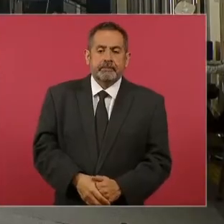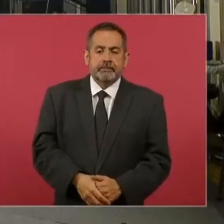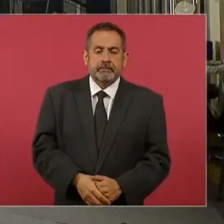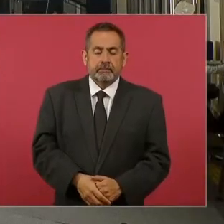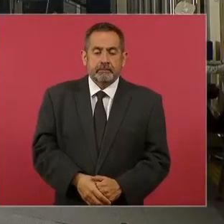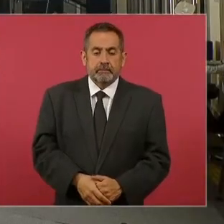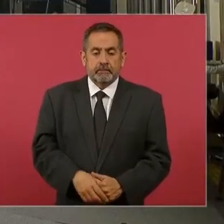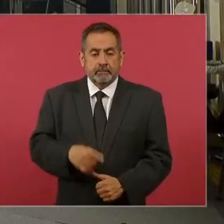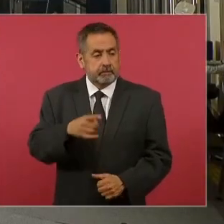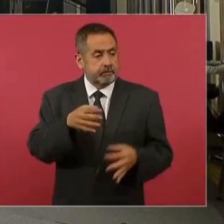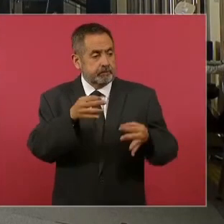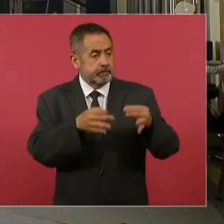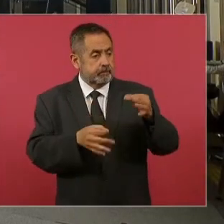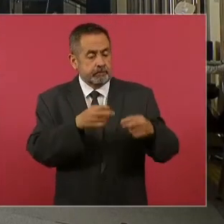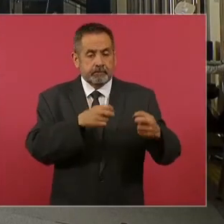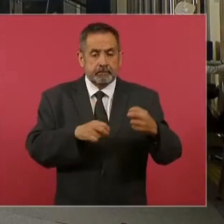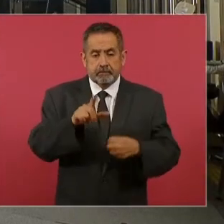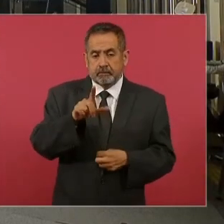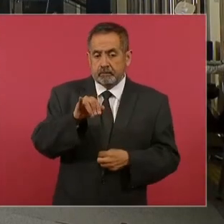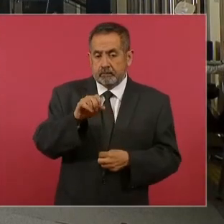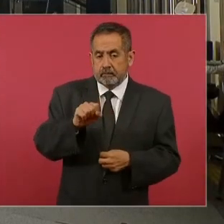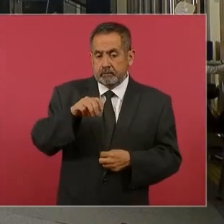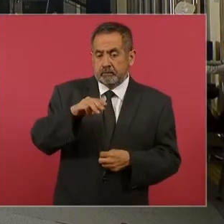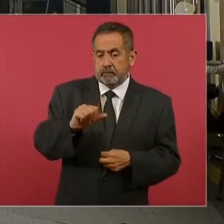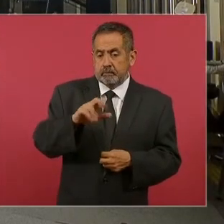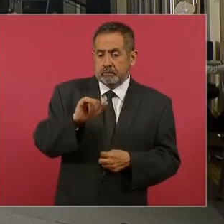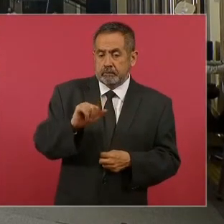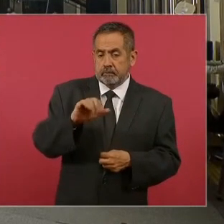El ministro Luis María Aguilar.